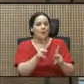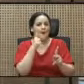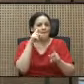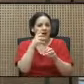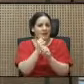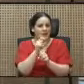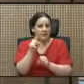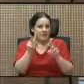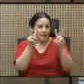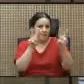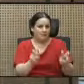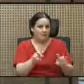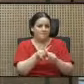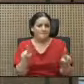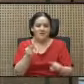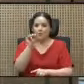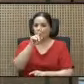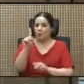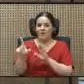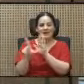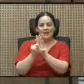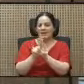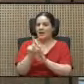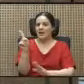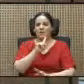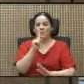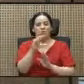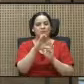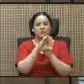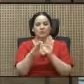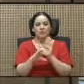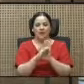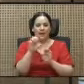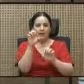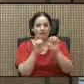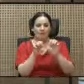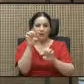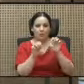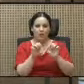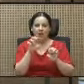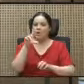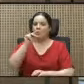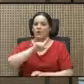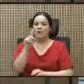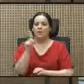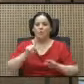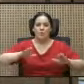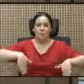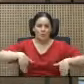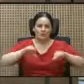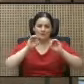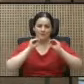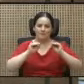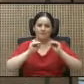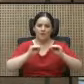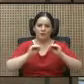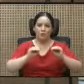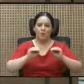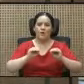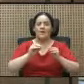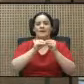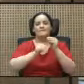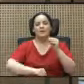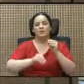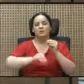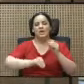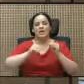pruebas, pero no es legal ni constitucional evaluar lo que no se impartió, y menos que las pruebas